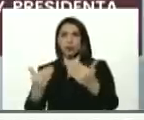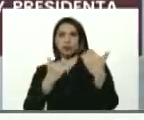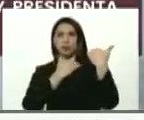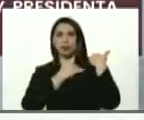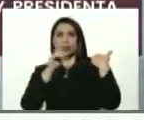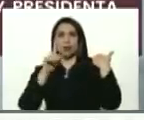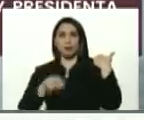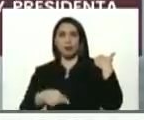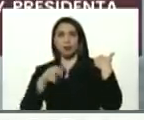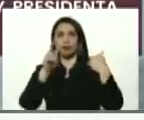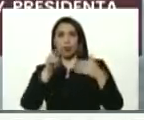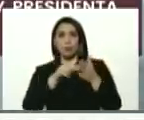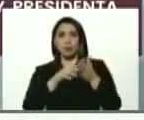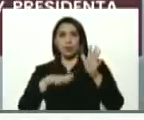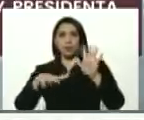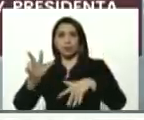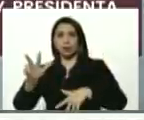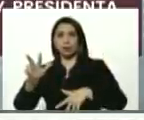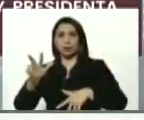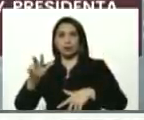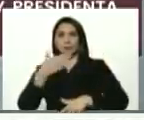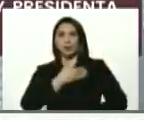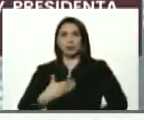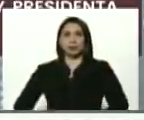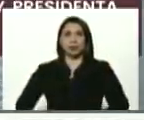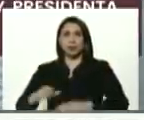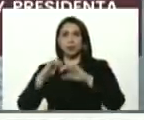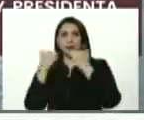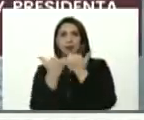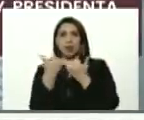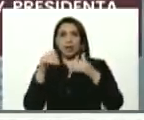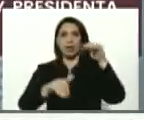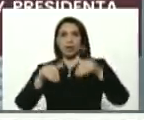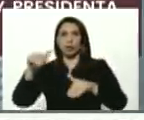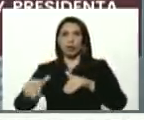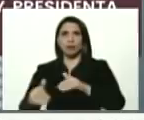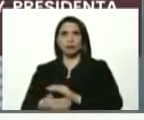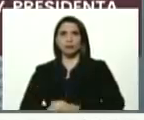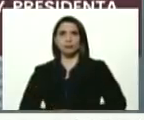y presidenta de la Sala Electoral.